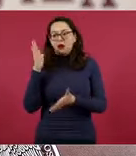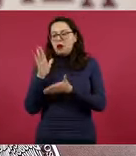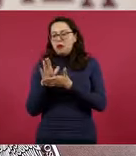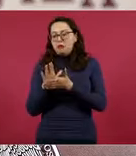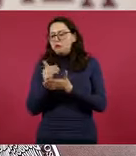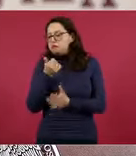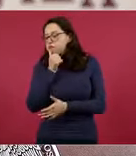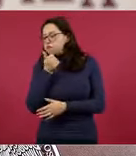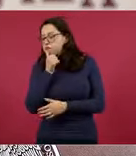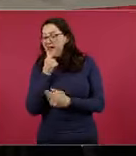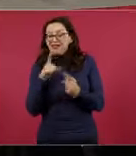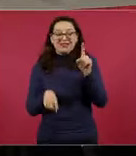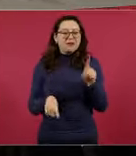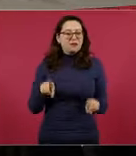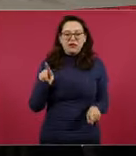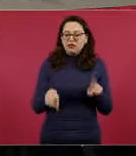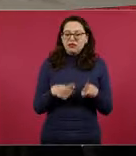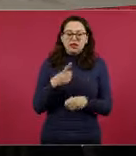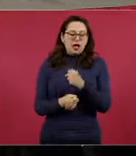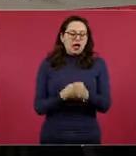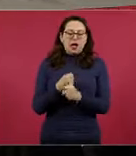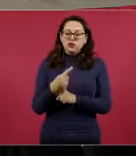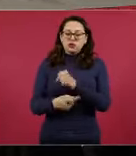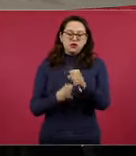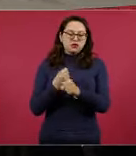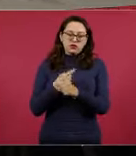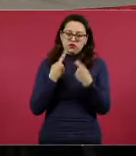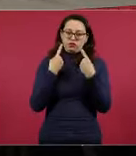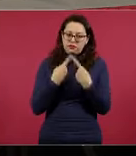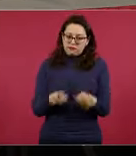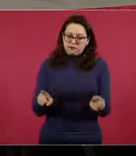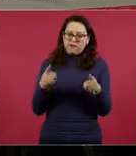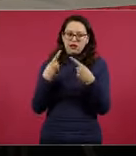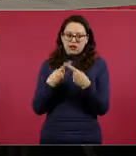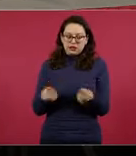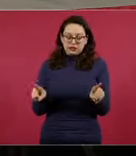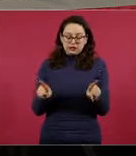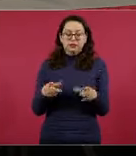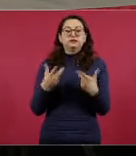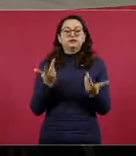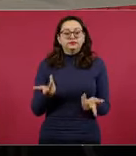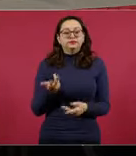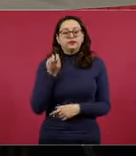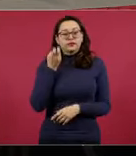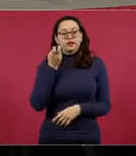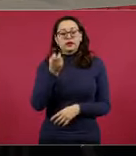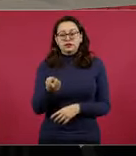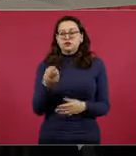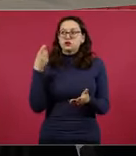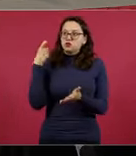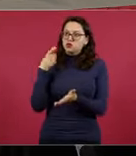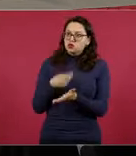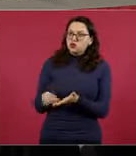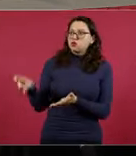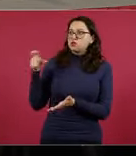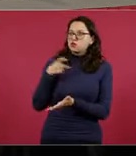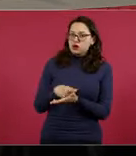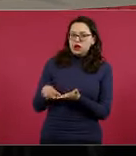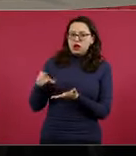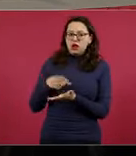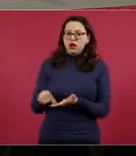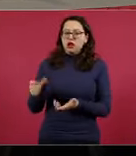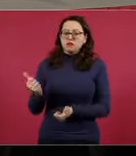necesidad. Y en ese sentido, 234 claves liberadas o compradas de manera individual